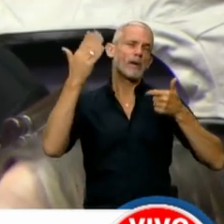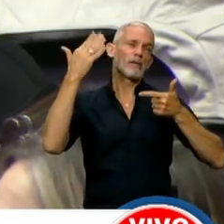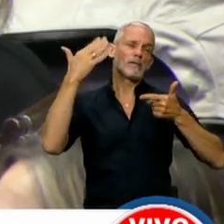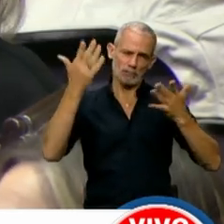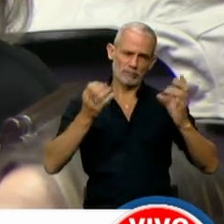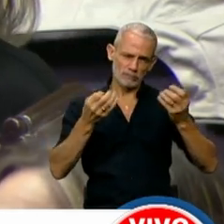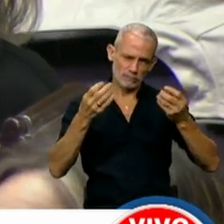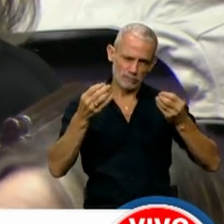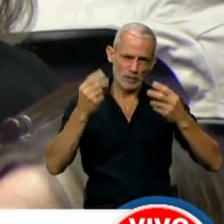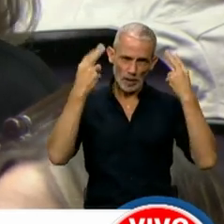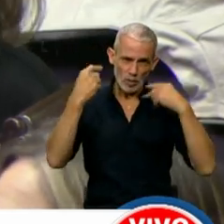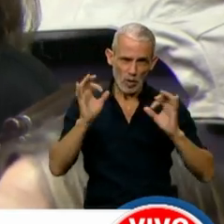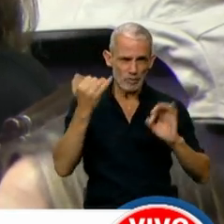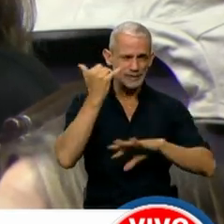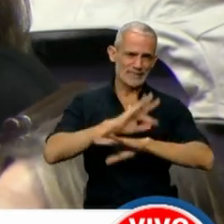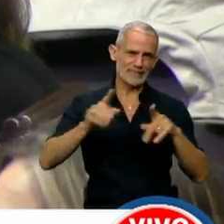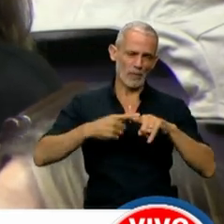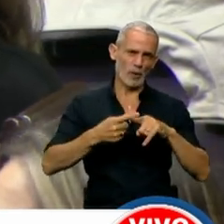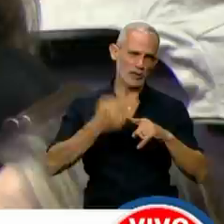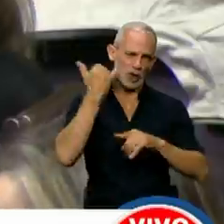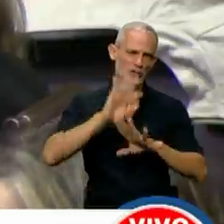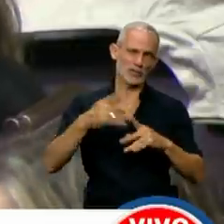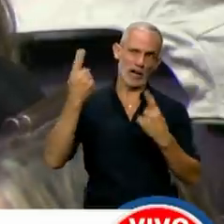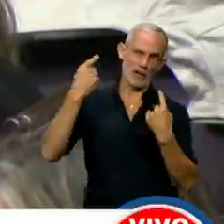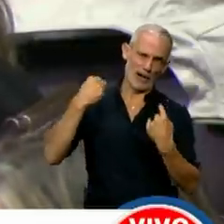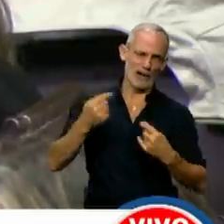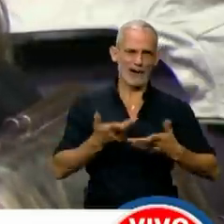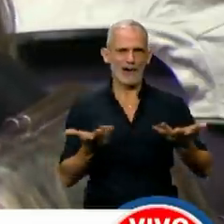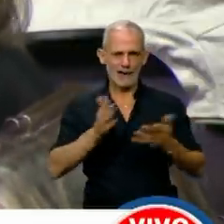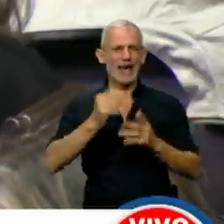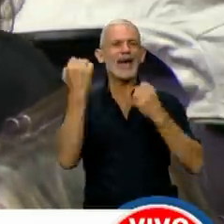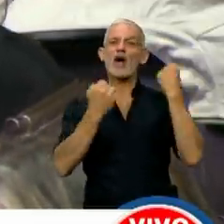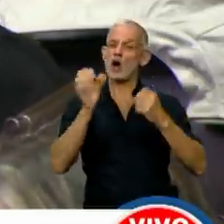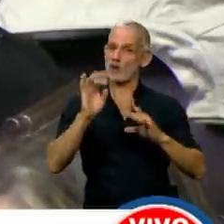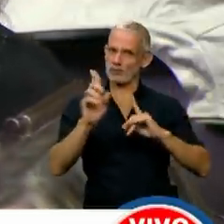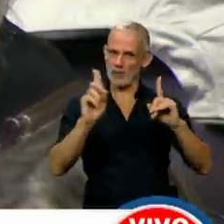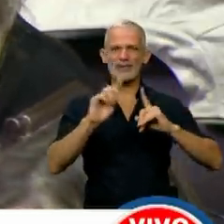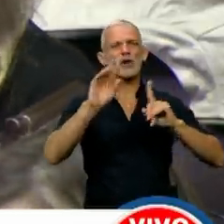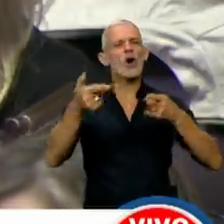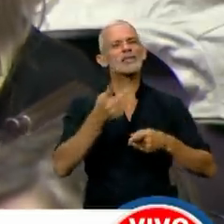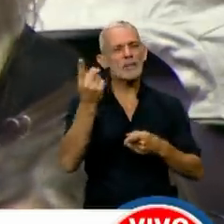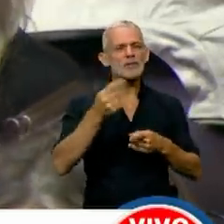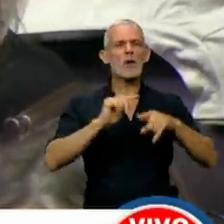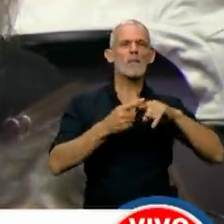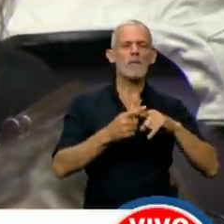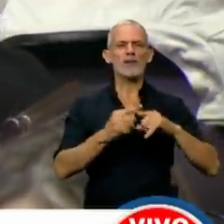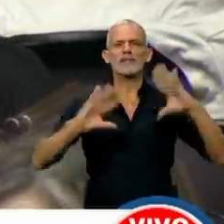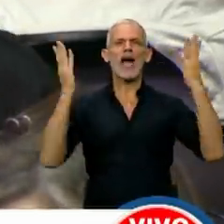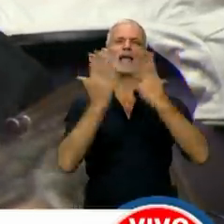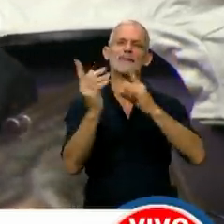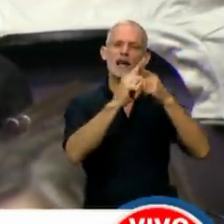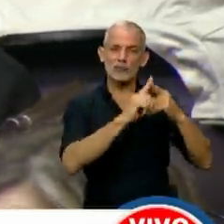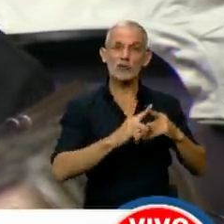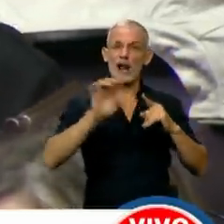quieran pero los condicionamientos políticos ya empezaron y no solo son económicos son también en política internacional